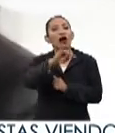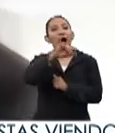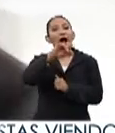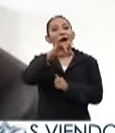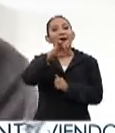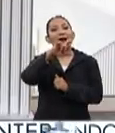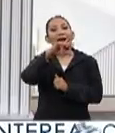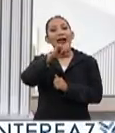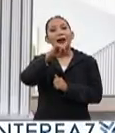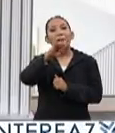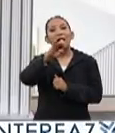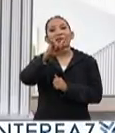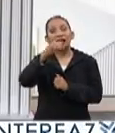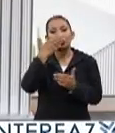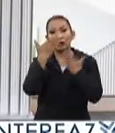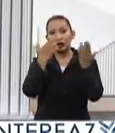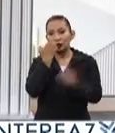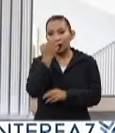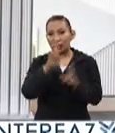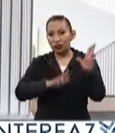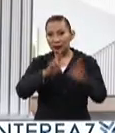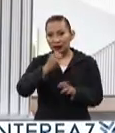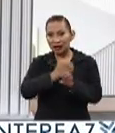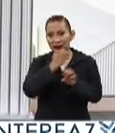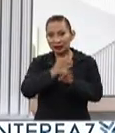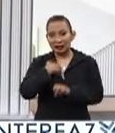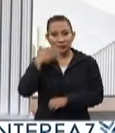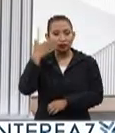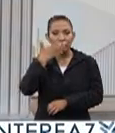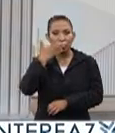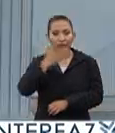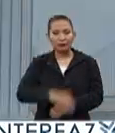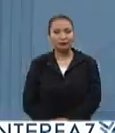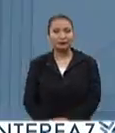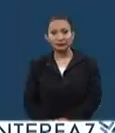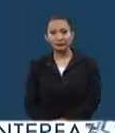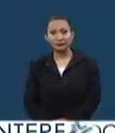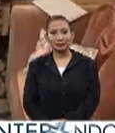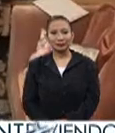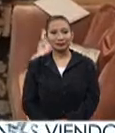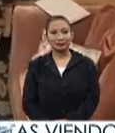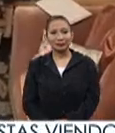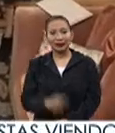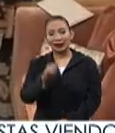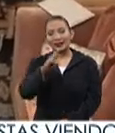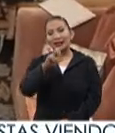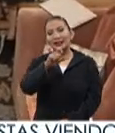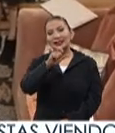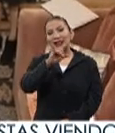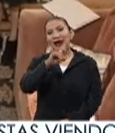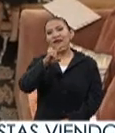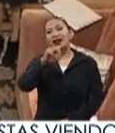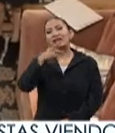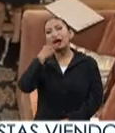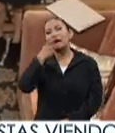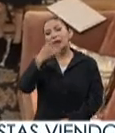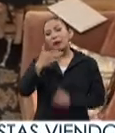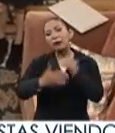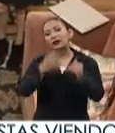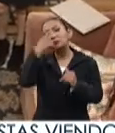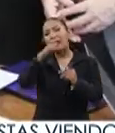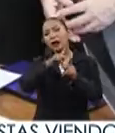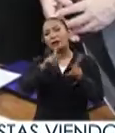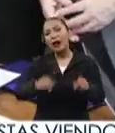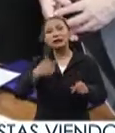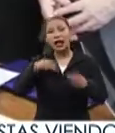Jacqueline Valderas, estudiante de la Escuela Normal del Estado de Sonora. Trixia Valle nos habla sobre Pasos para la